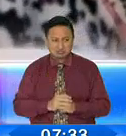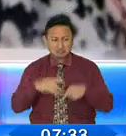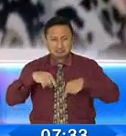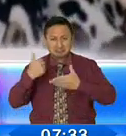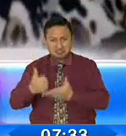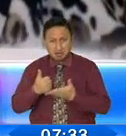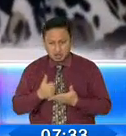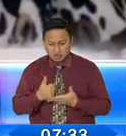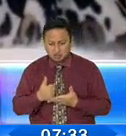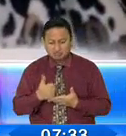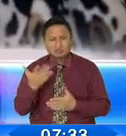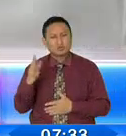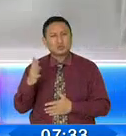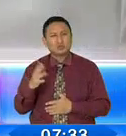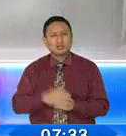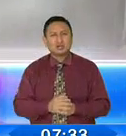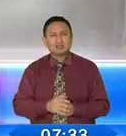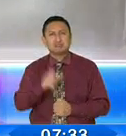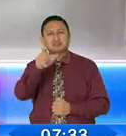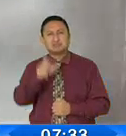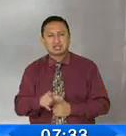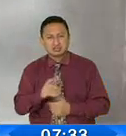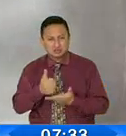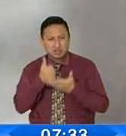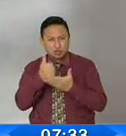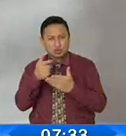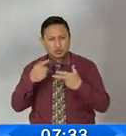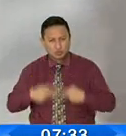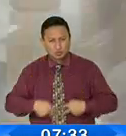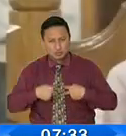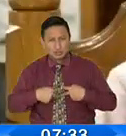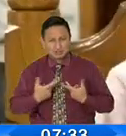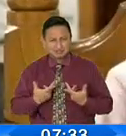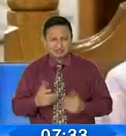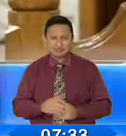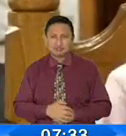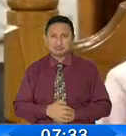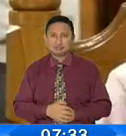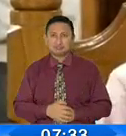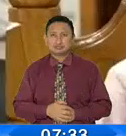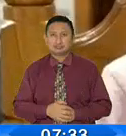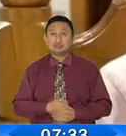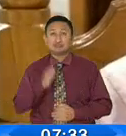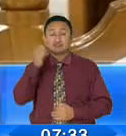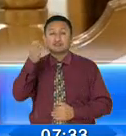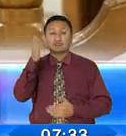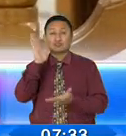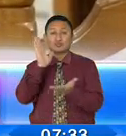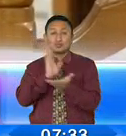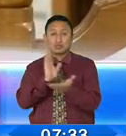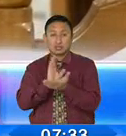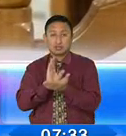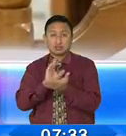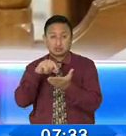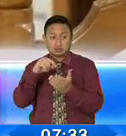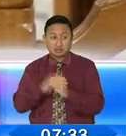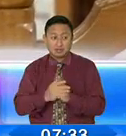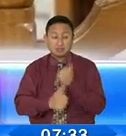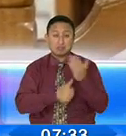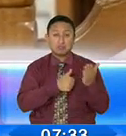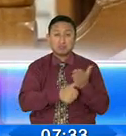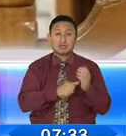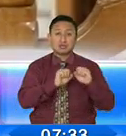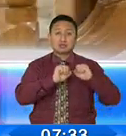ayuda necesaria para dar una mejor calidad de vida a sus pequeñas. He acudido al IES, he acudido al Ministerio de